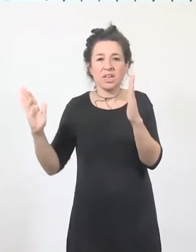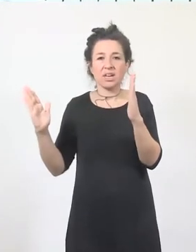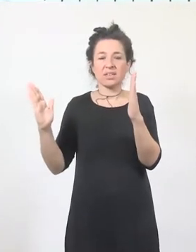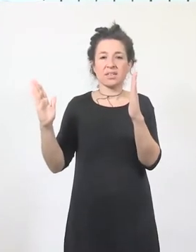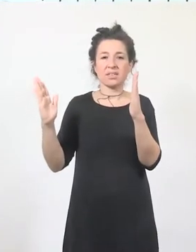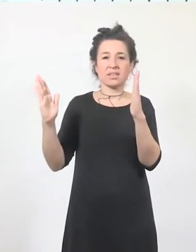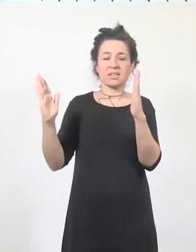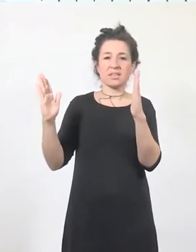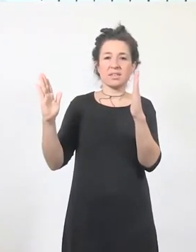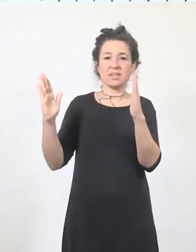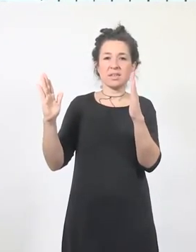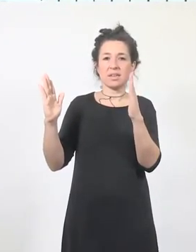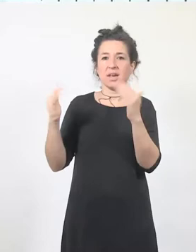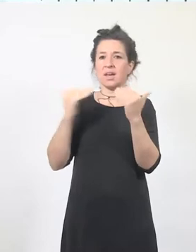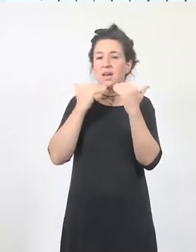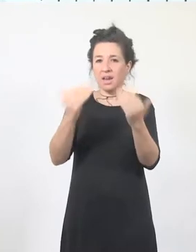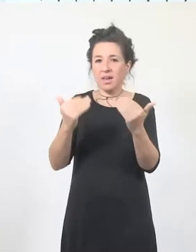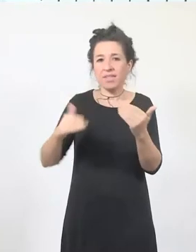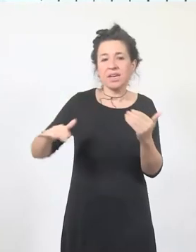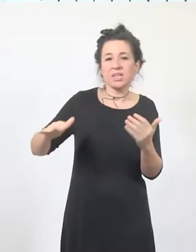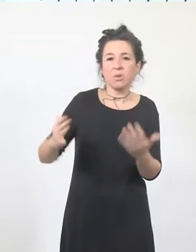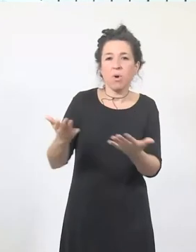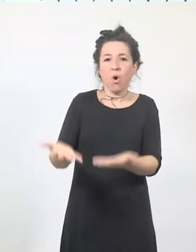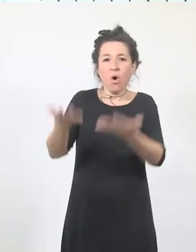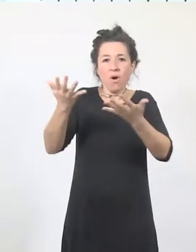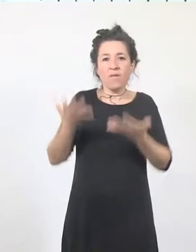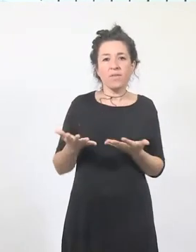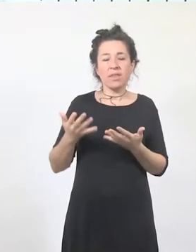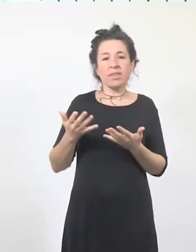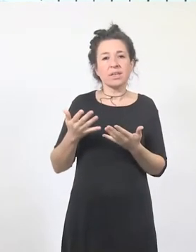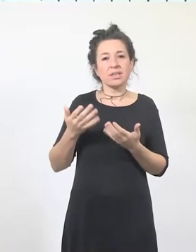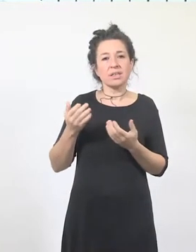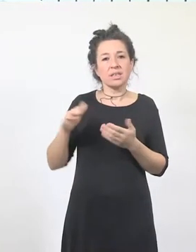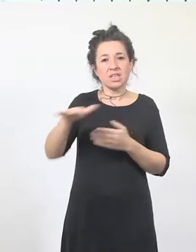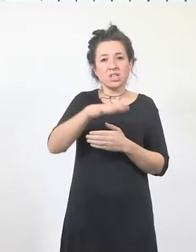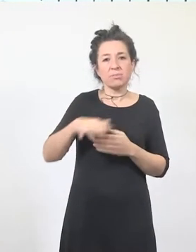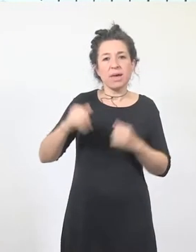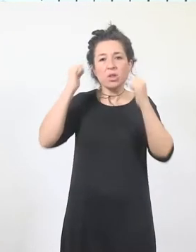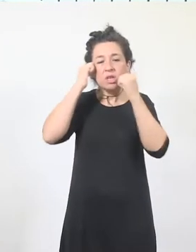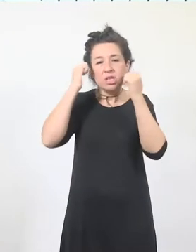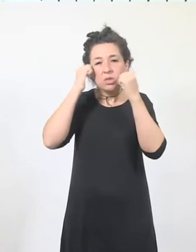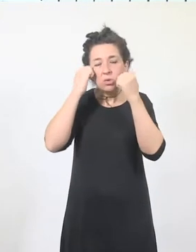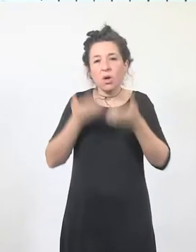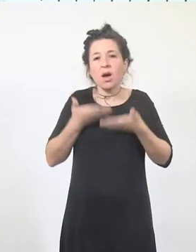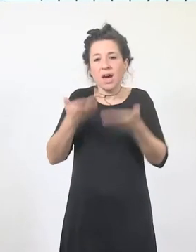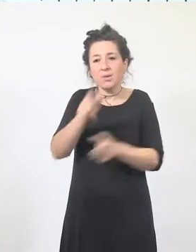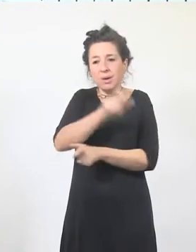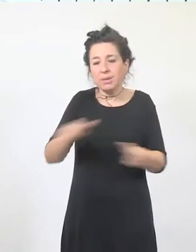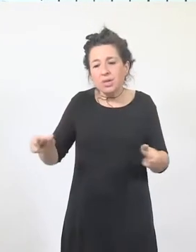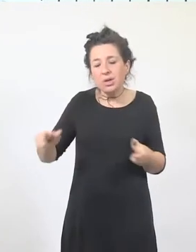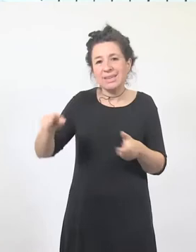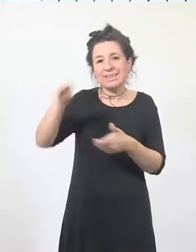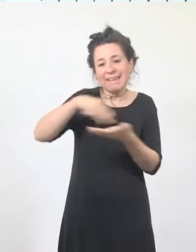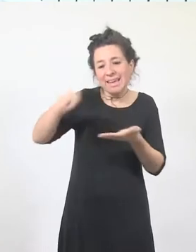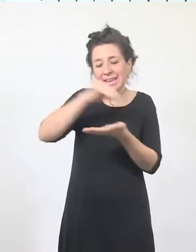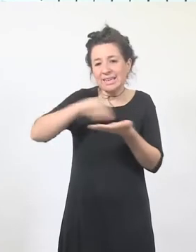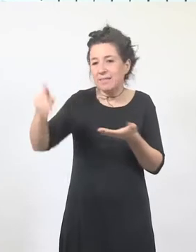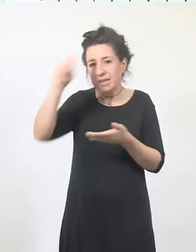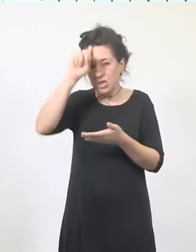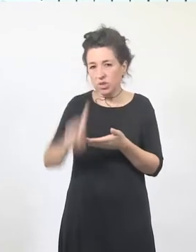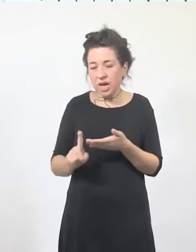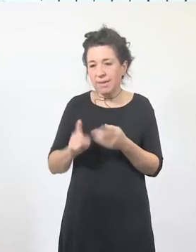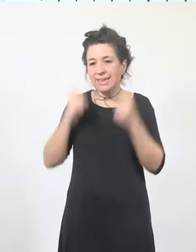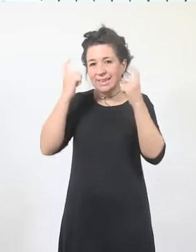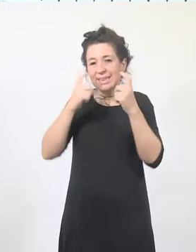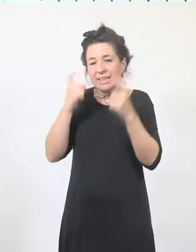tenemos, ofrecer un espacio de estudio, ayudar a las que no saben leer ni escribir, intentar grabar sus